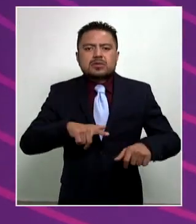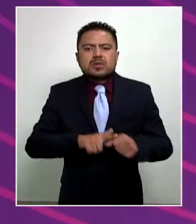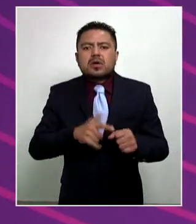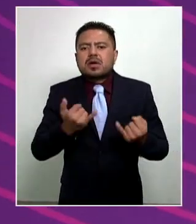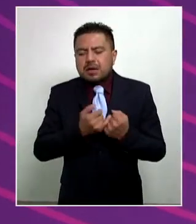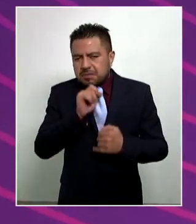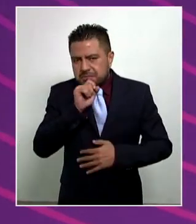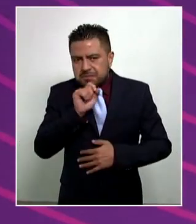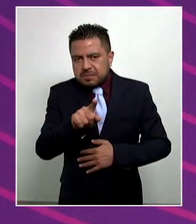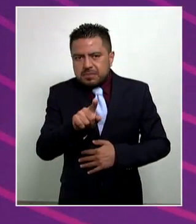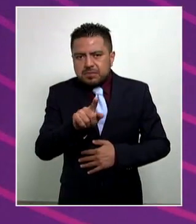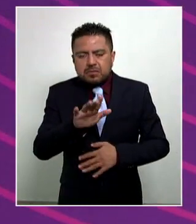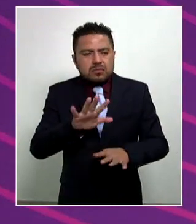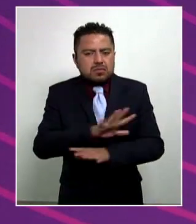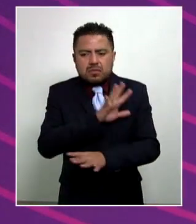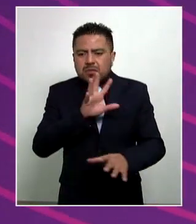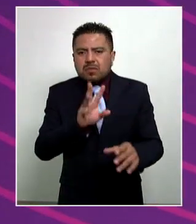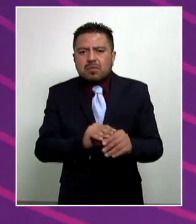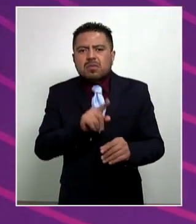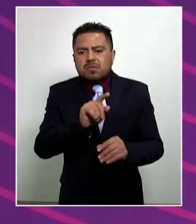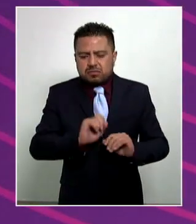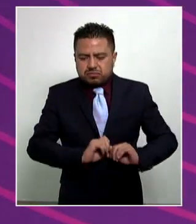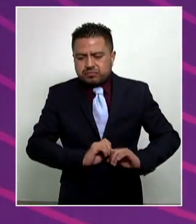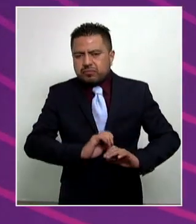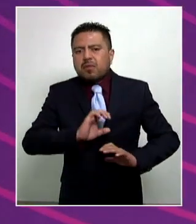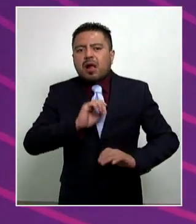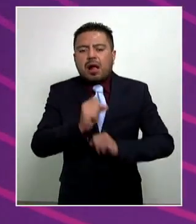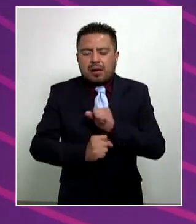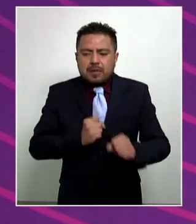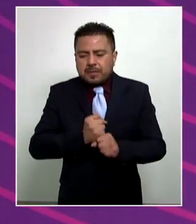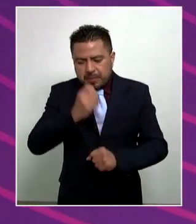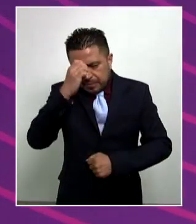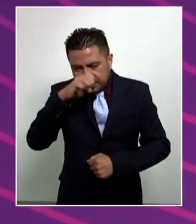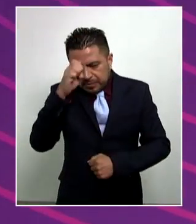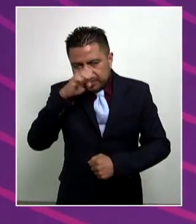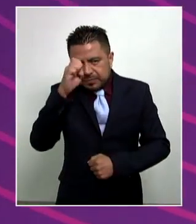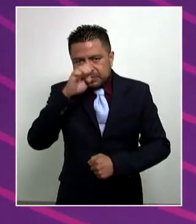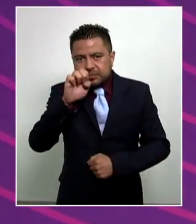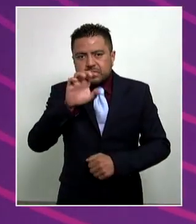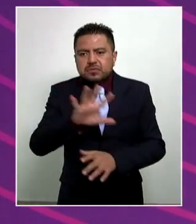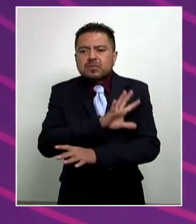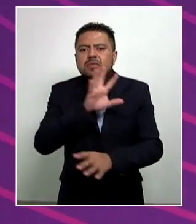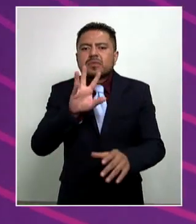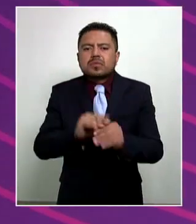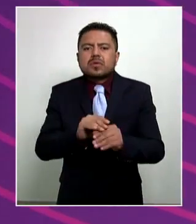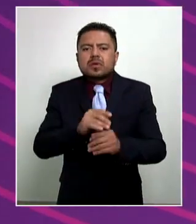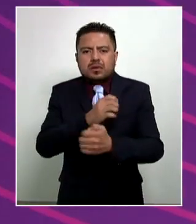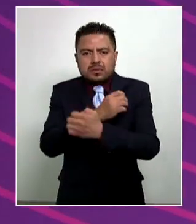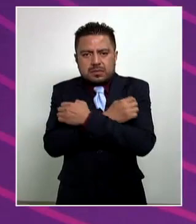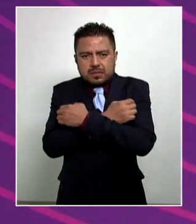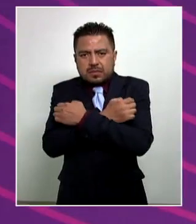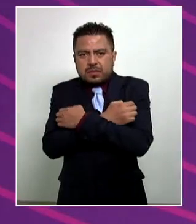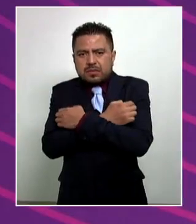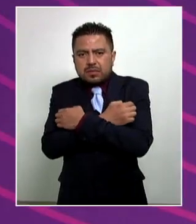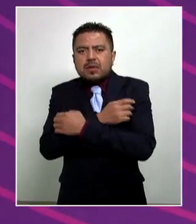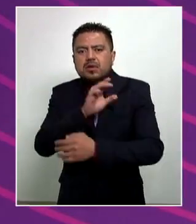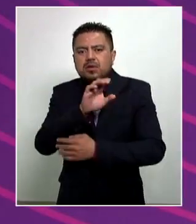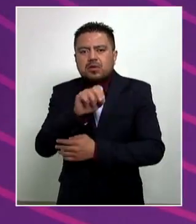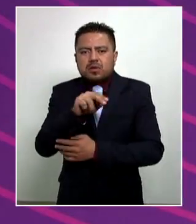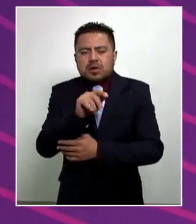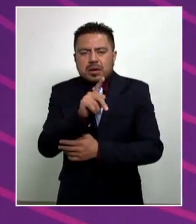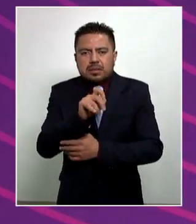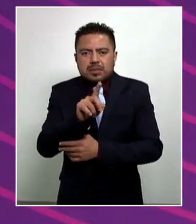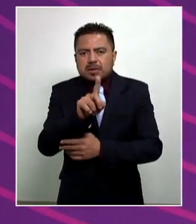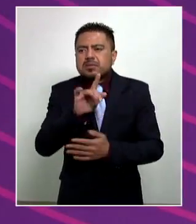y también pues todo lo que has acumulado en estos años de experiencia en términos educativos ahí en el Consejo.